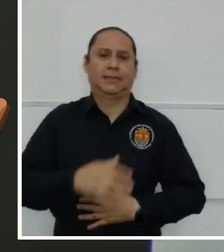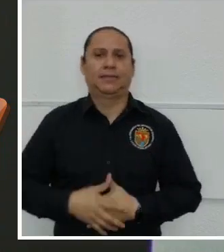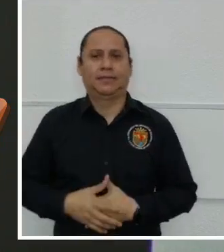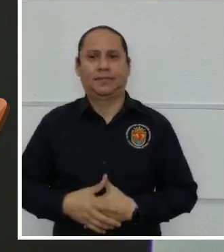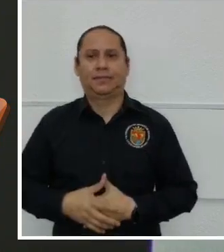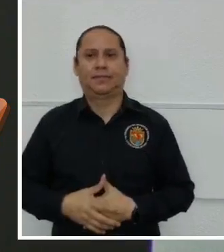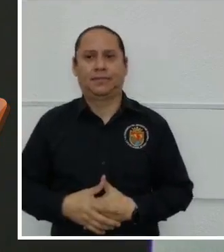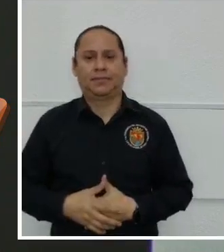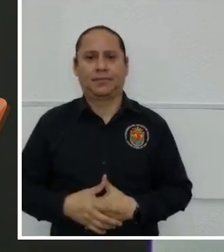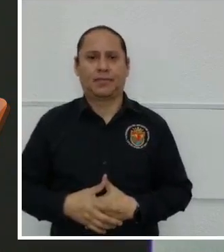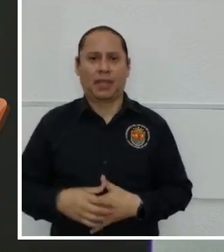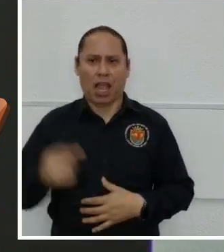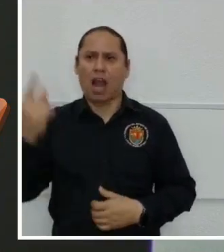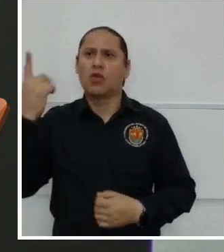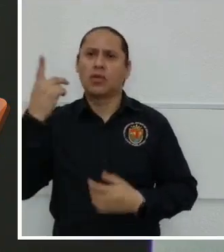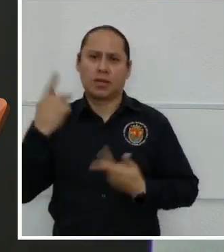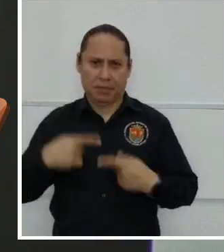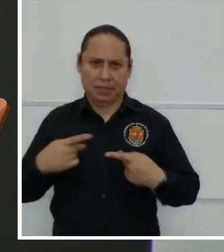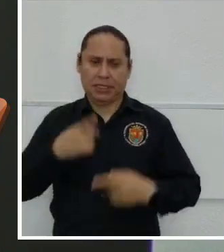decía,